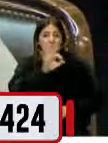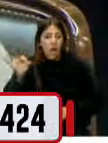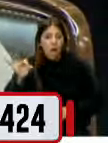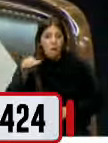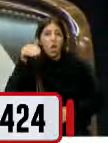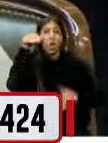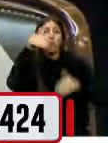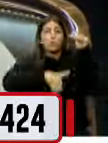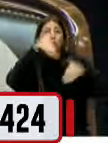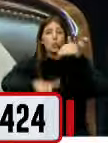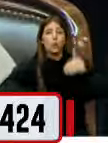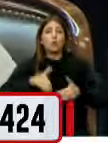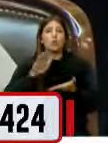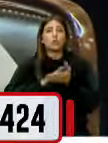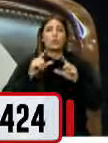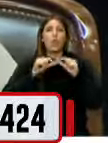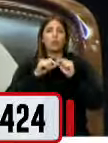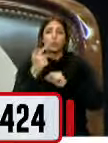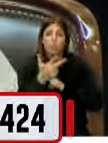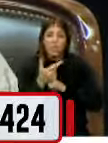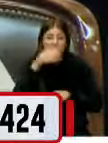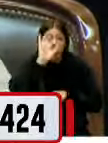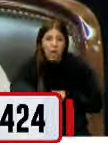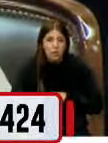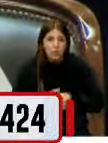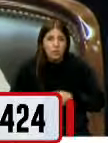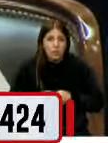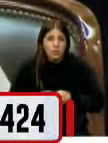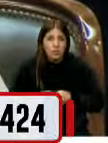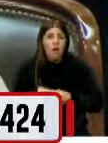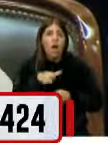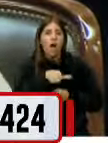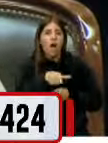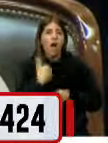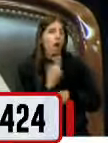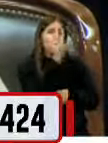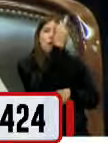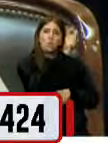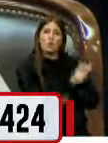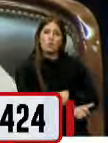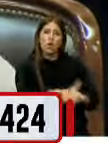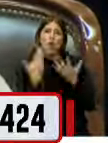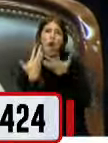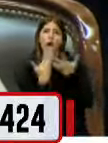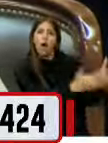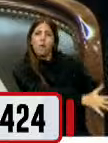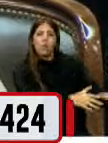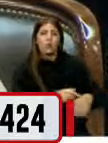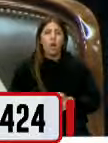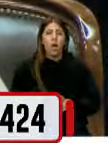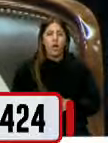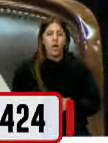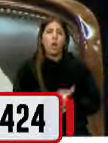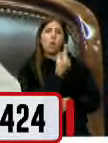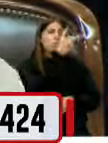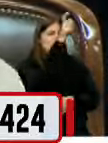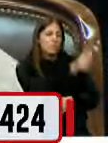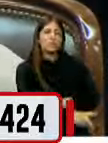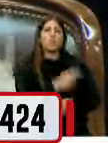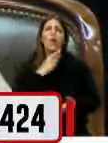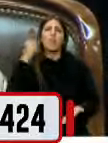Cuando vengan todos esos desocupados, ¿qué va a ser de nuestras vidas? Que consideren nuestras vidas. Bueno,